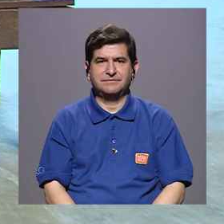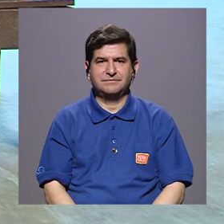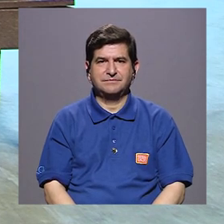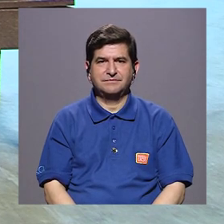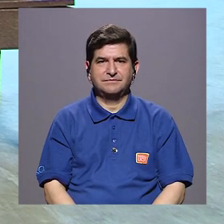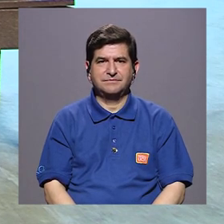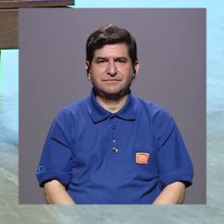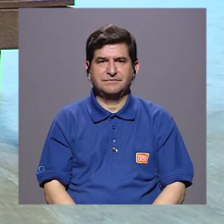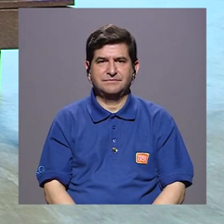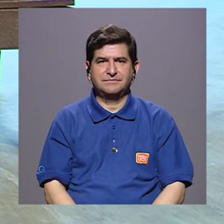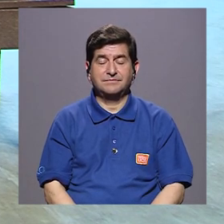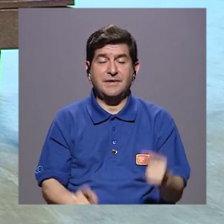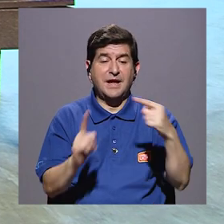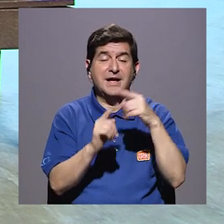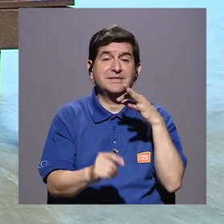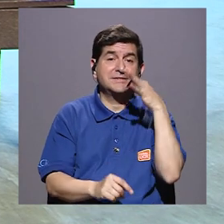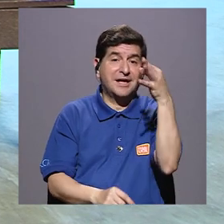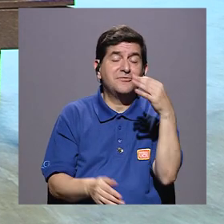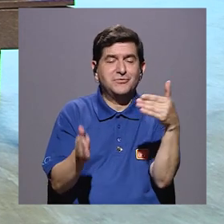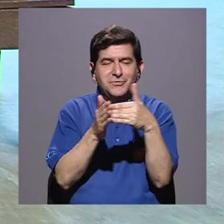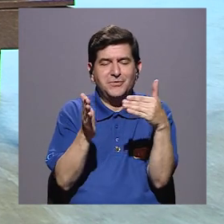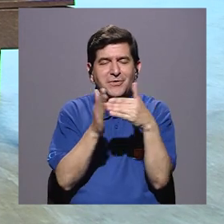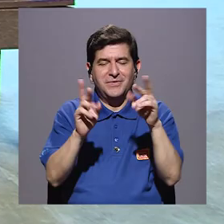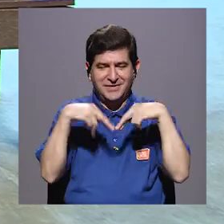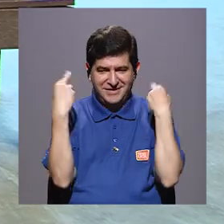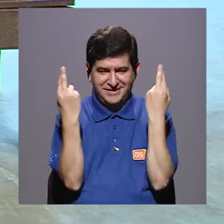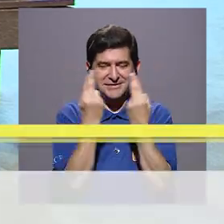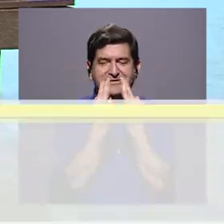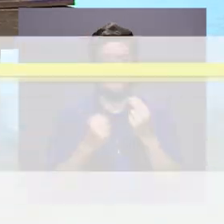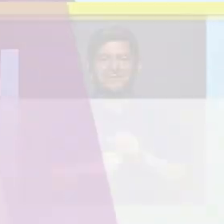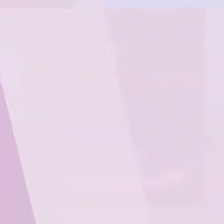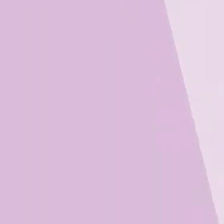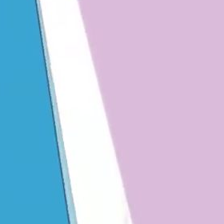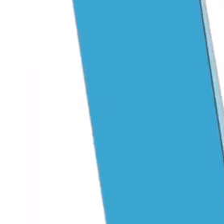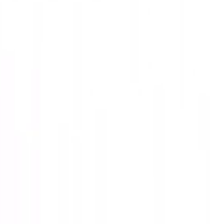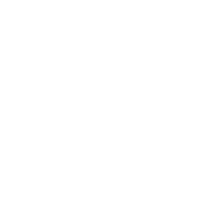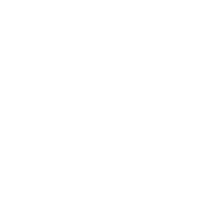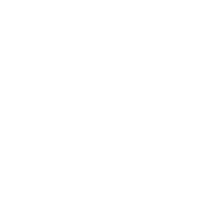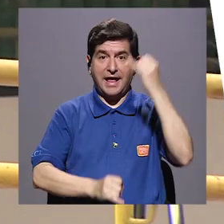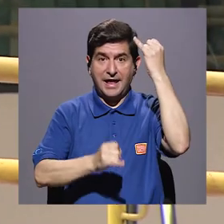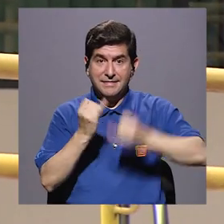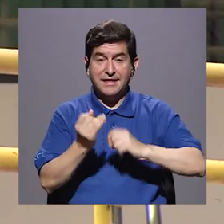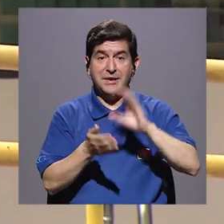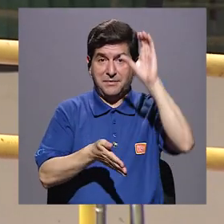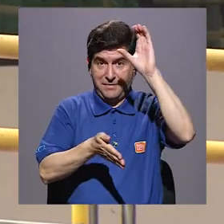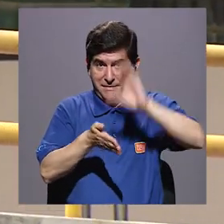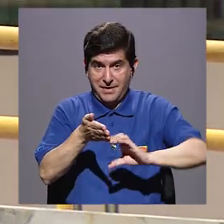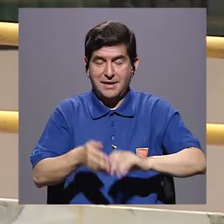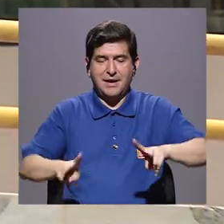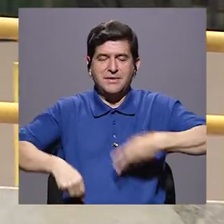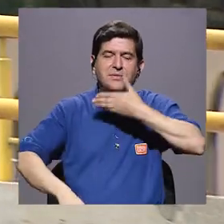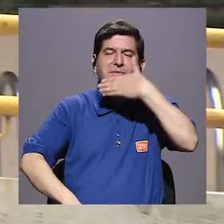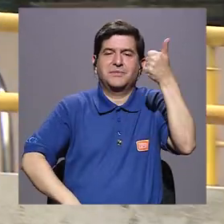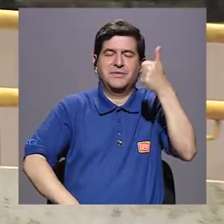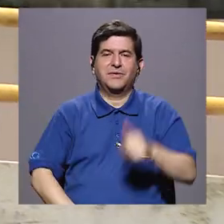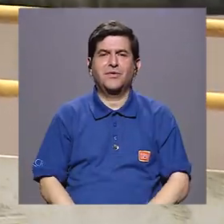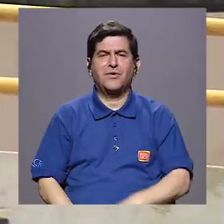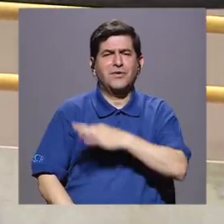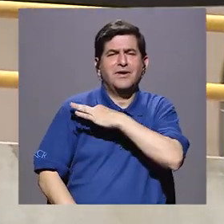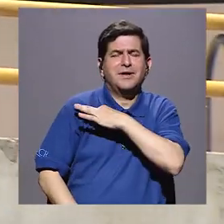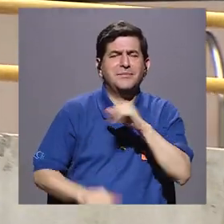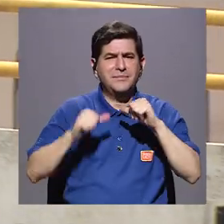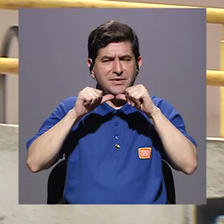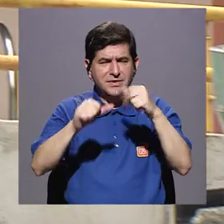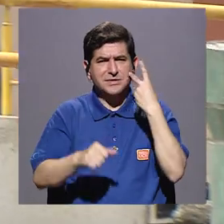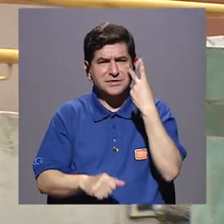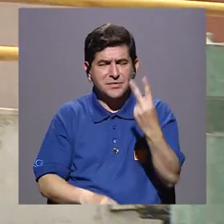bueno, hasta en otra ocasión. Muchas gracias. Con esto terminamos este capítulo de Vivir Mejor.